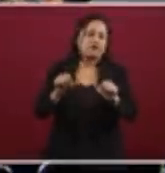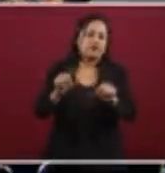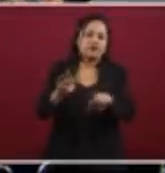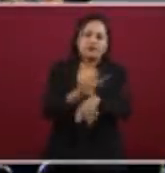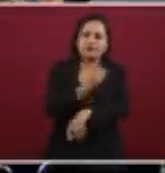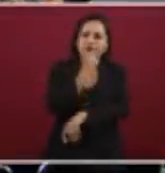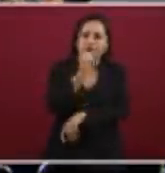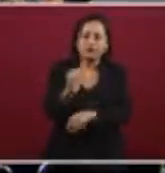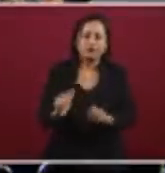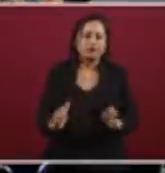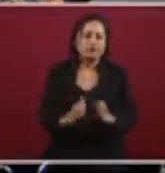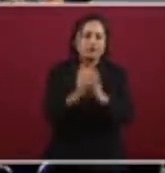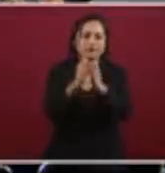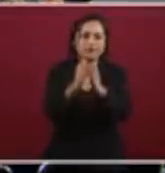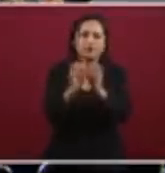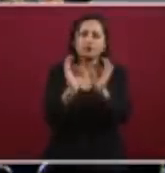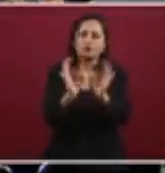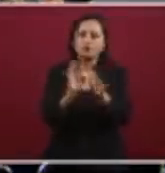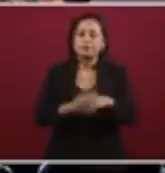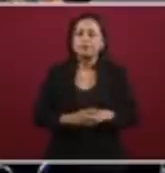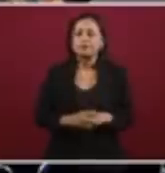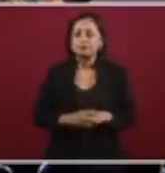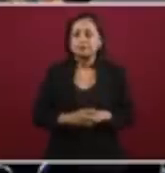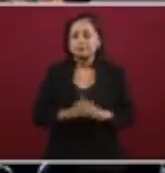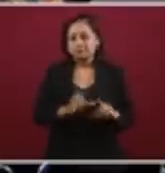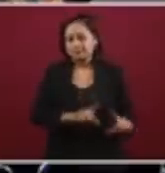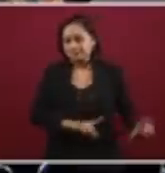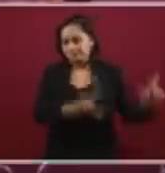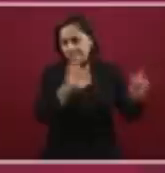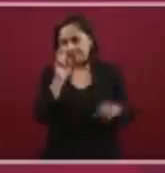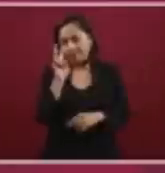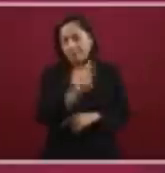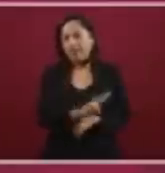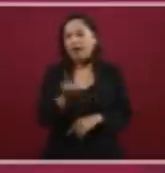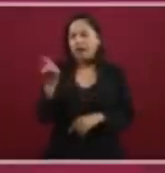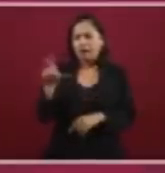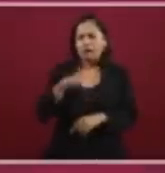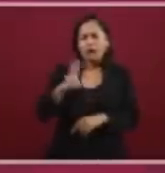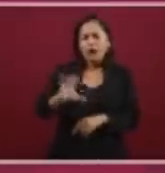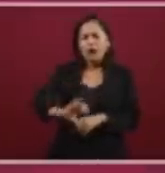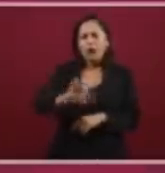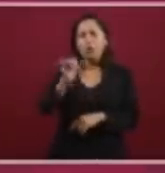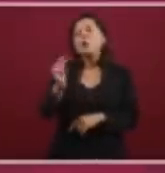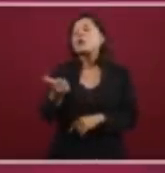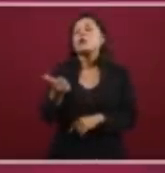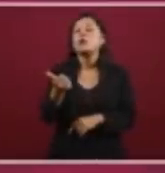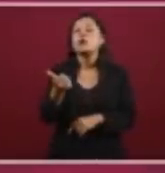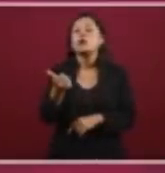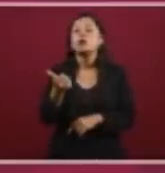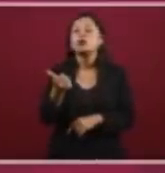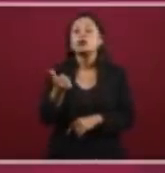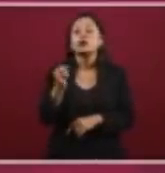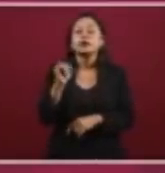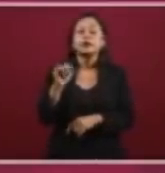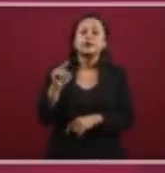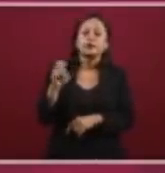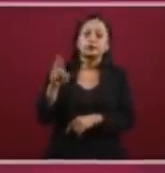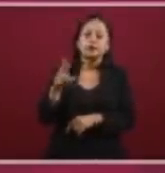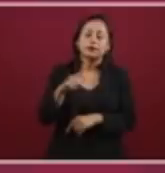pero así estamos a ver si ponen la otra lámina sobre dinero